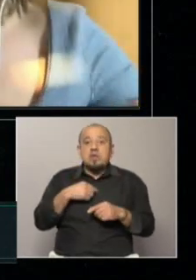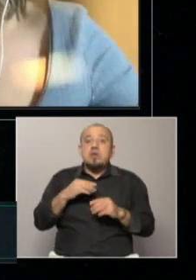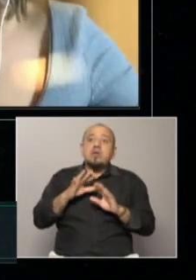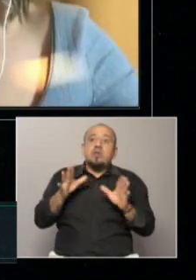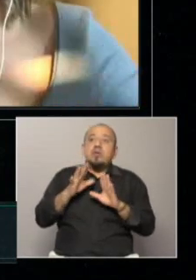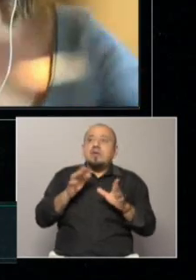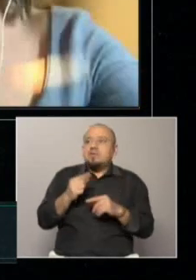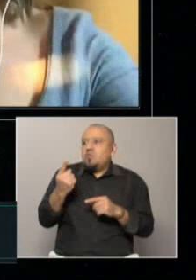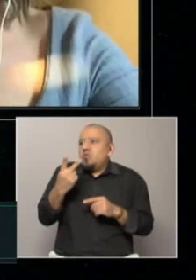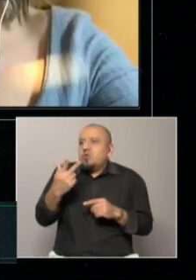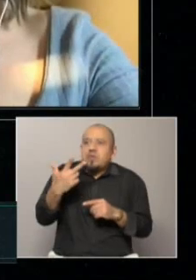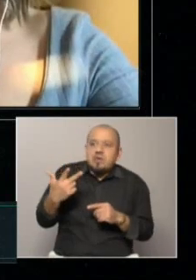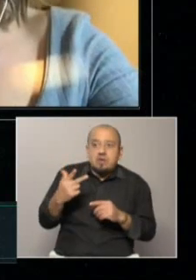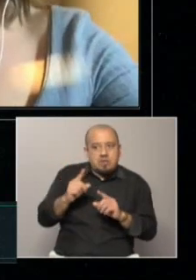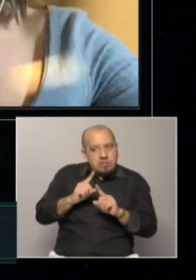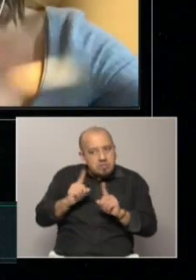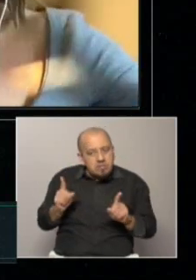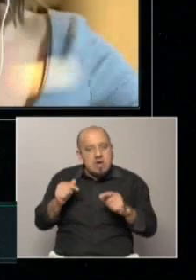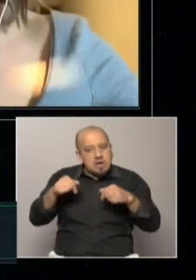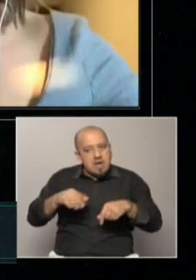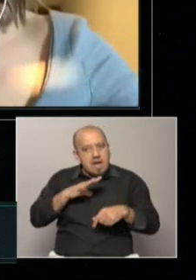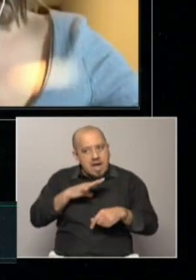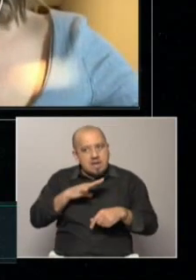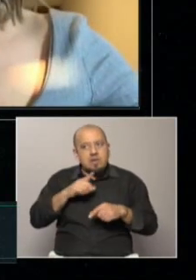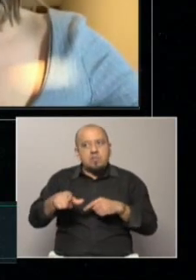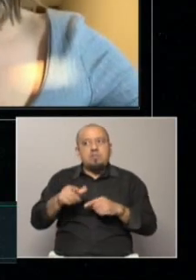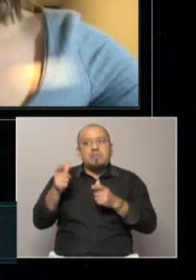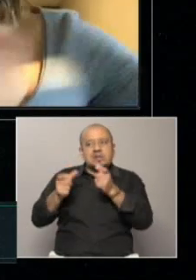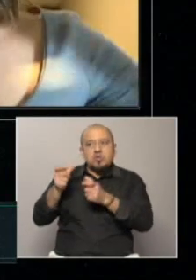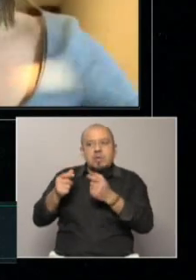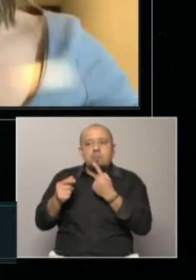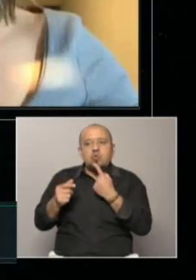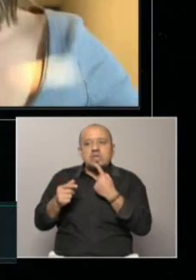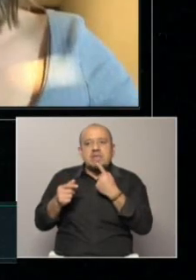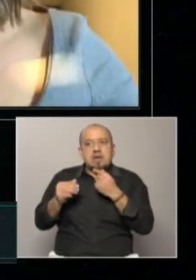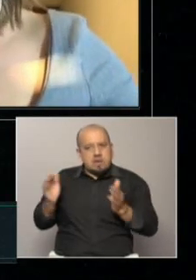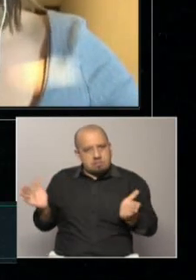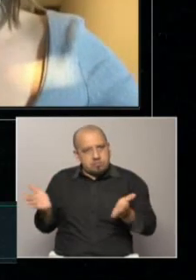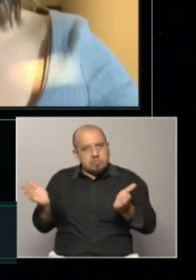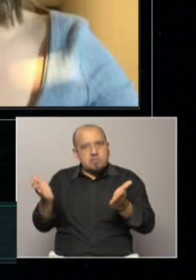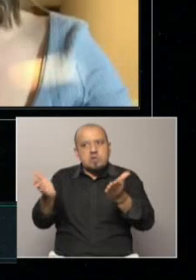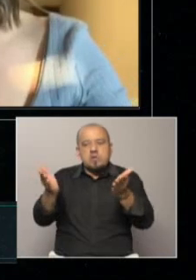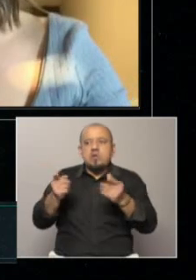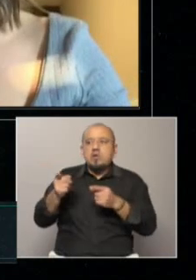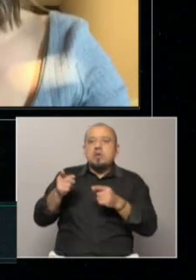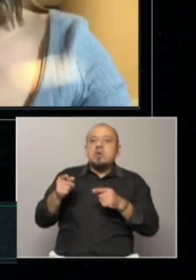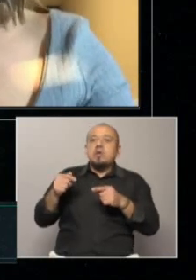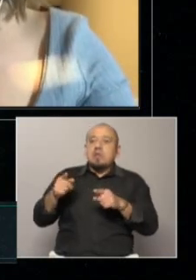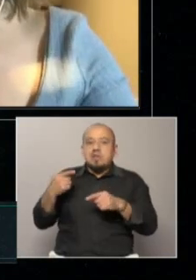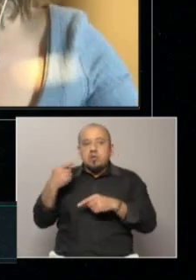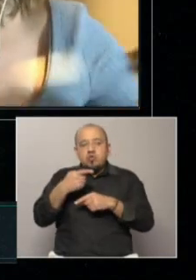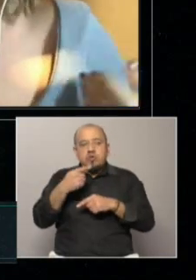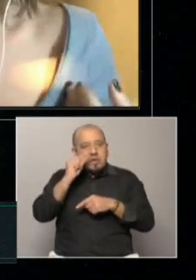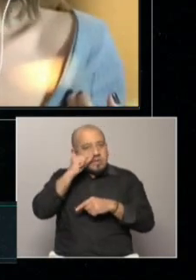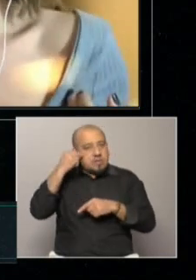par de delirantes que se les ocurrió ir a la plaza, acá hay una estructura política y una estructura comandada por parte de la oposición que